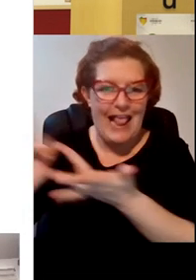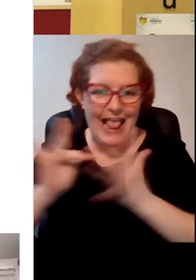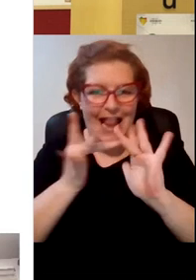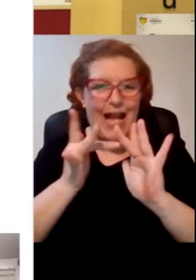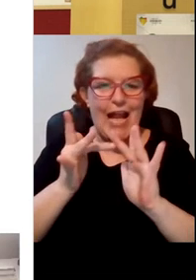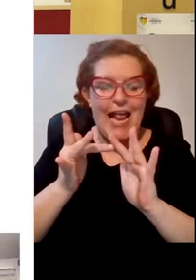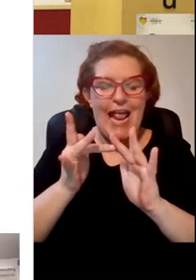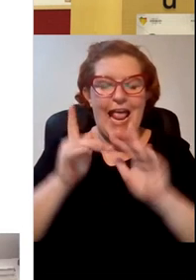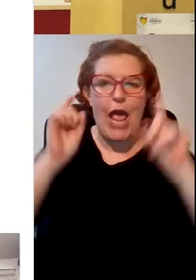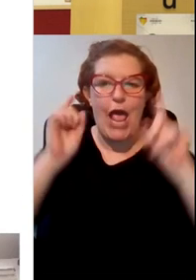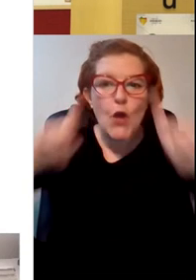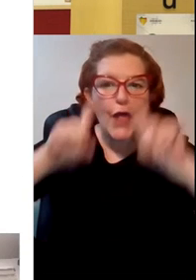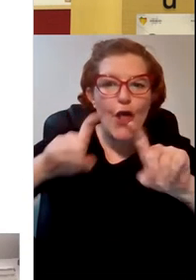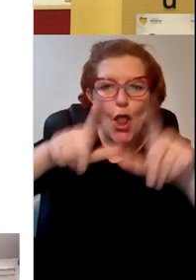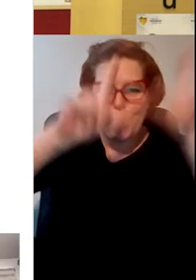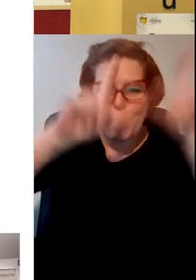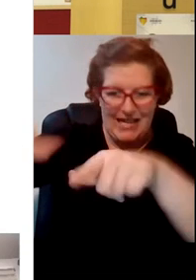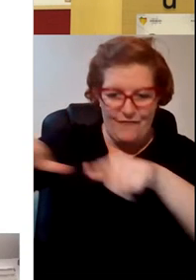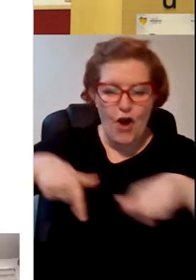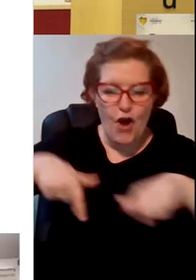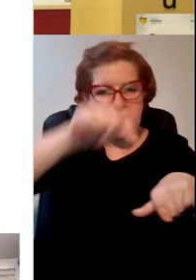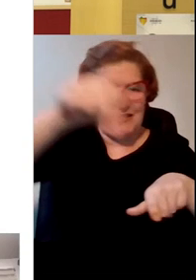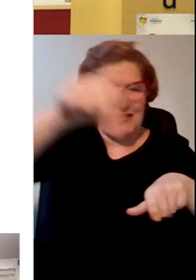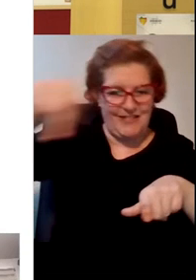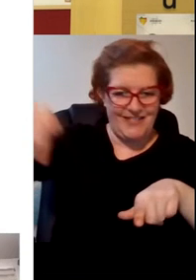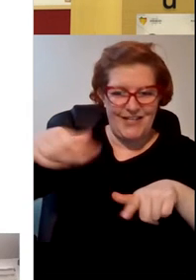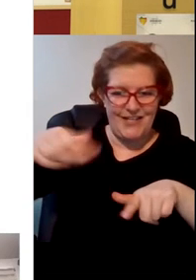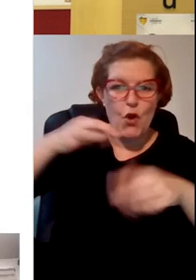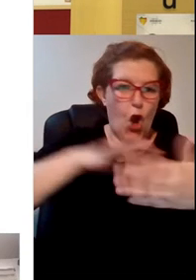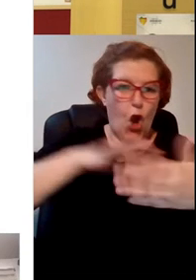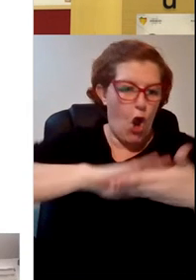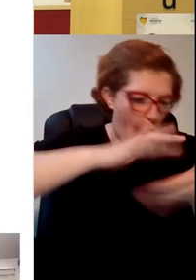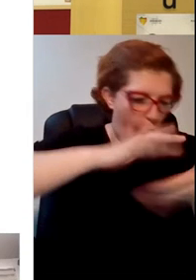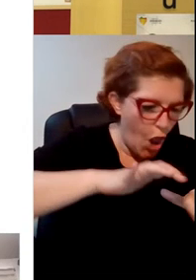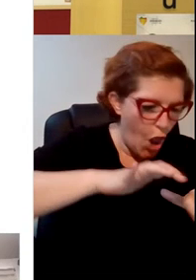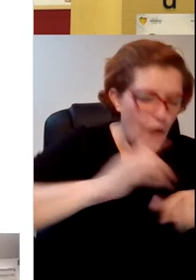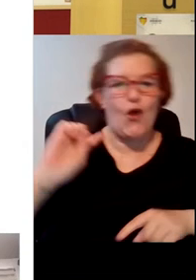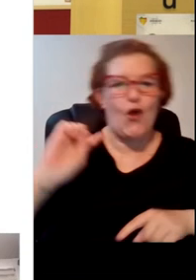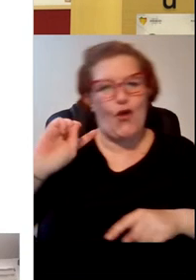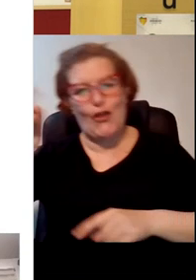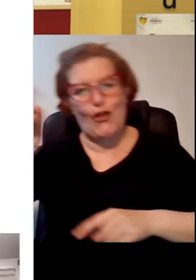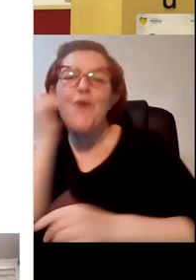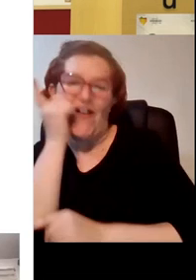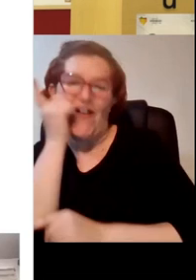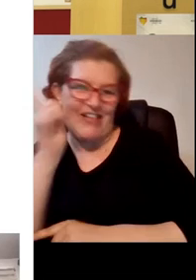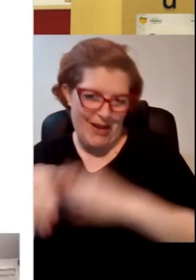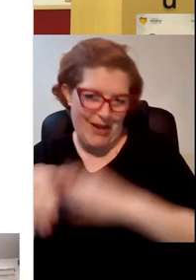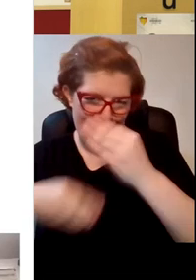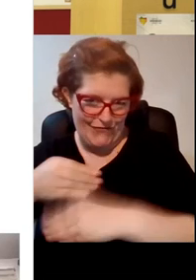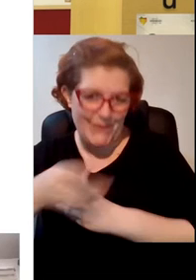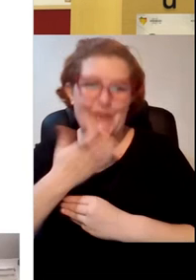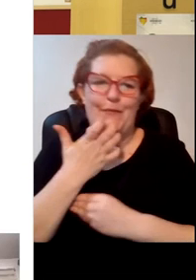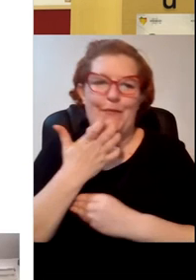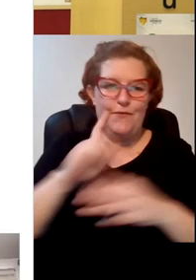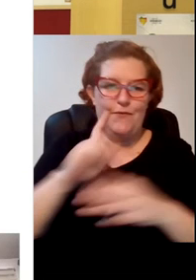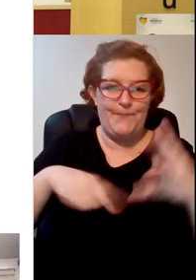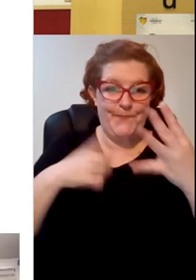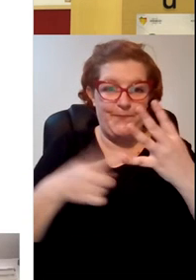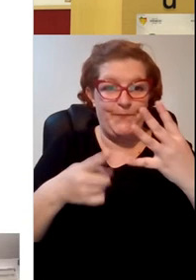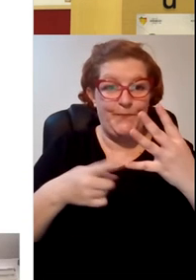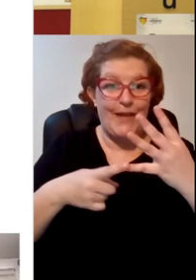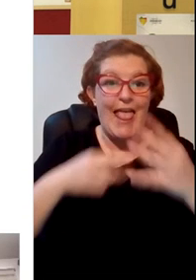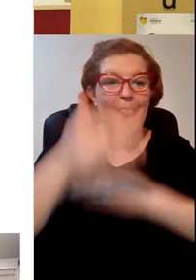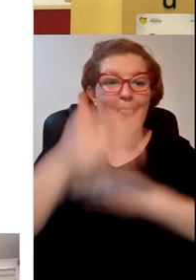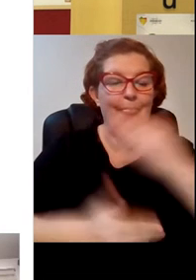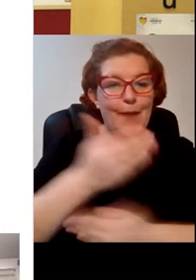diferentes medios en diferentes plataformas no solamente a través de la computadora también a través del teléfono móvil y por último también desarrollar procesos